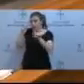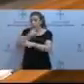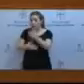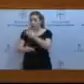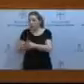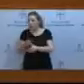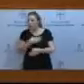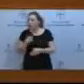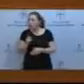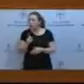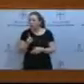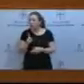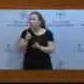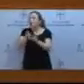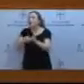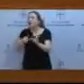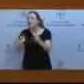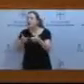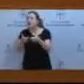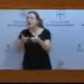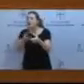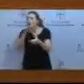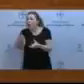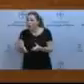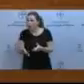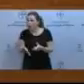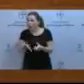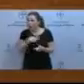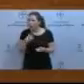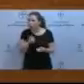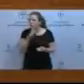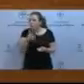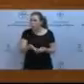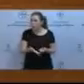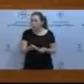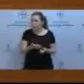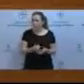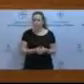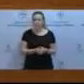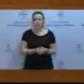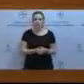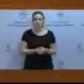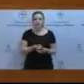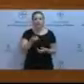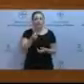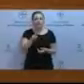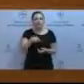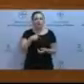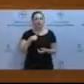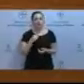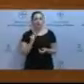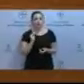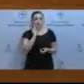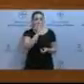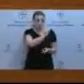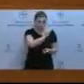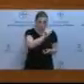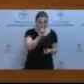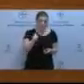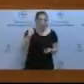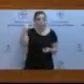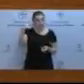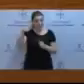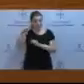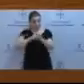conocerlo, por qué no los recibe, por qué no se reúne con ellos. Y le dejo una pregunta que nos trasladaba el presidente de la